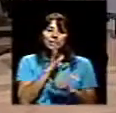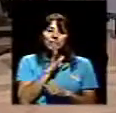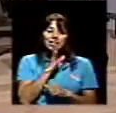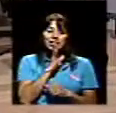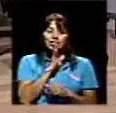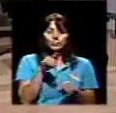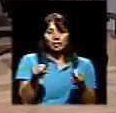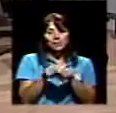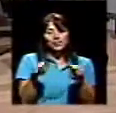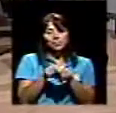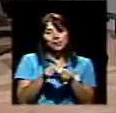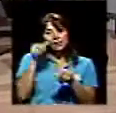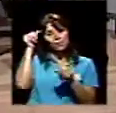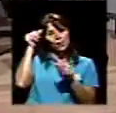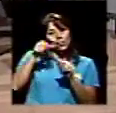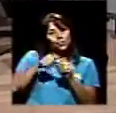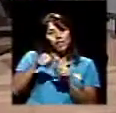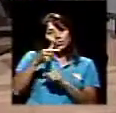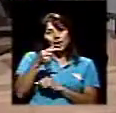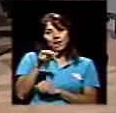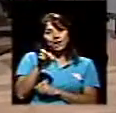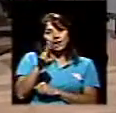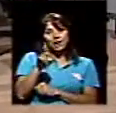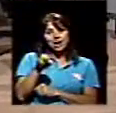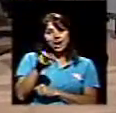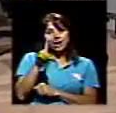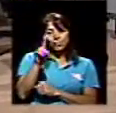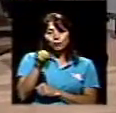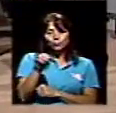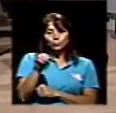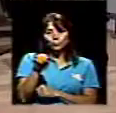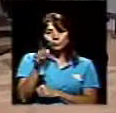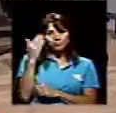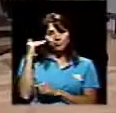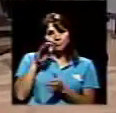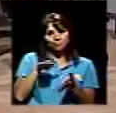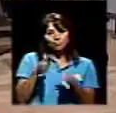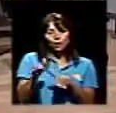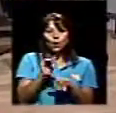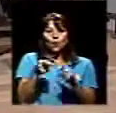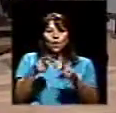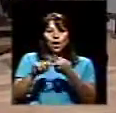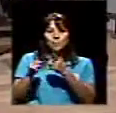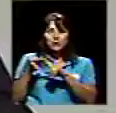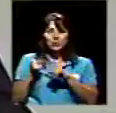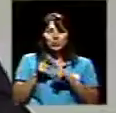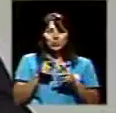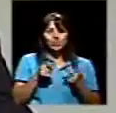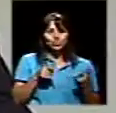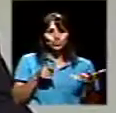poco recordando a Gerardo, claro. Igualmente como amigo de los tres.